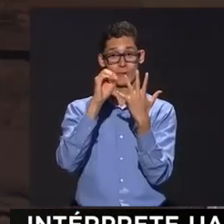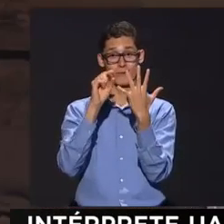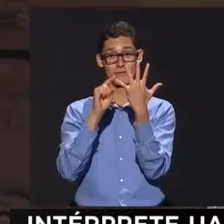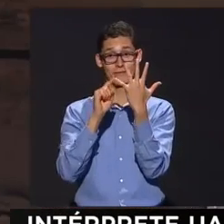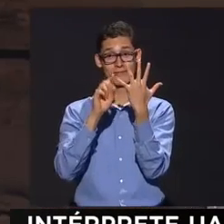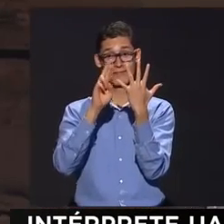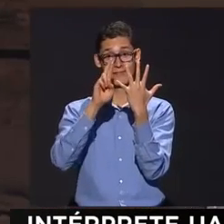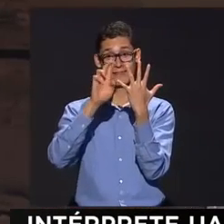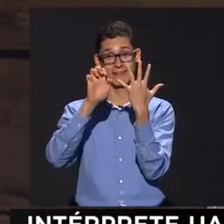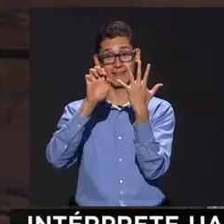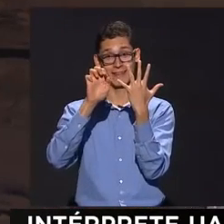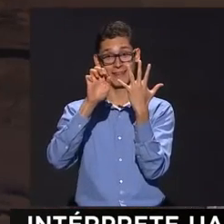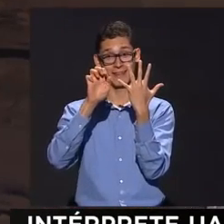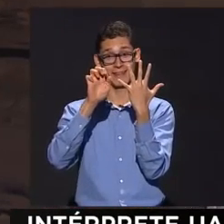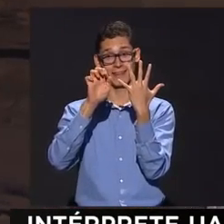y rey